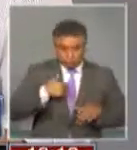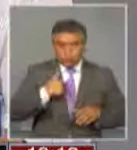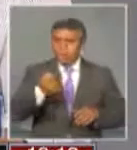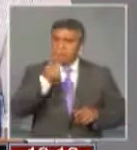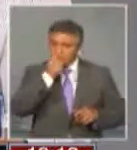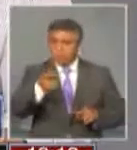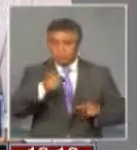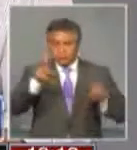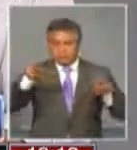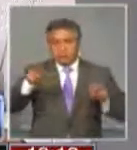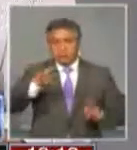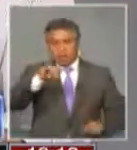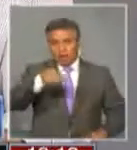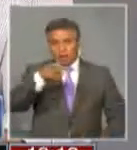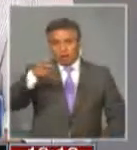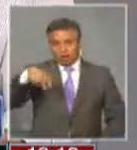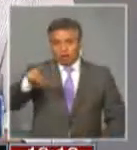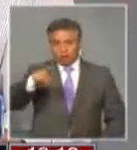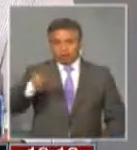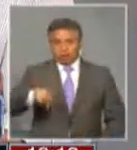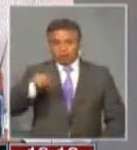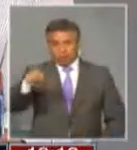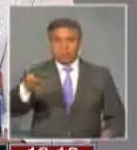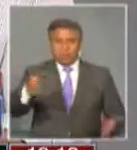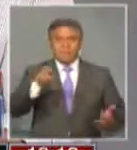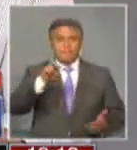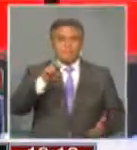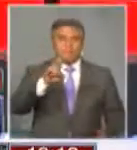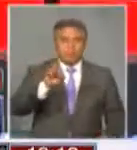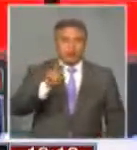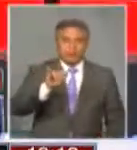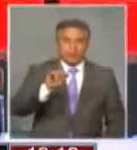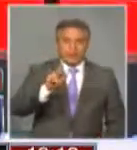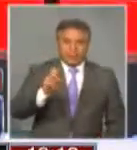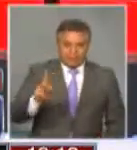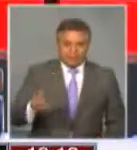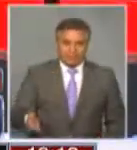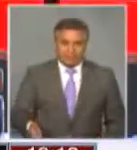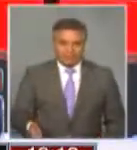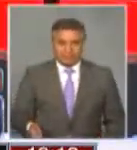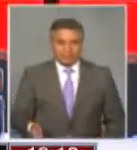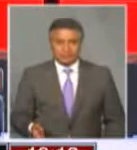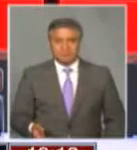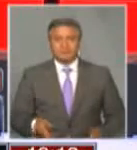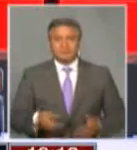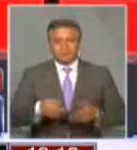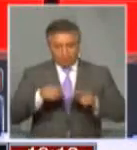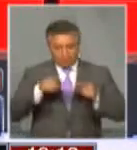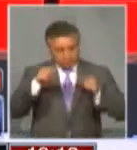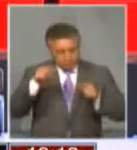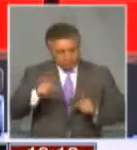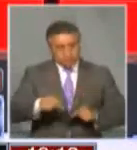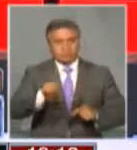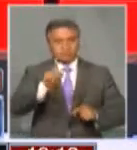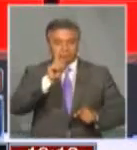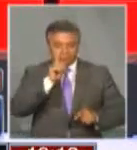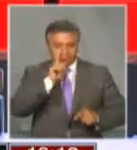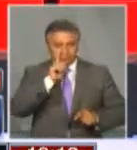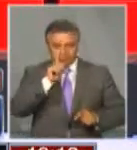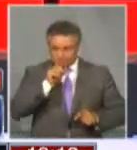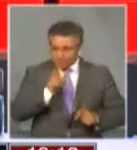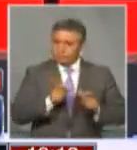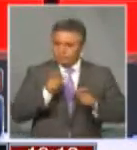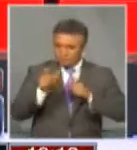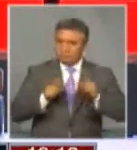Johnson, es la probidad. Claro, pero en este caso, cuando usted dice que hay quienes hicieron la vista